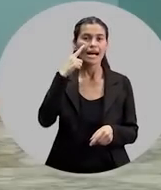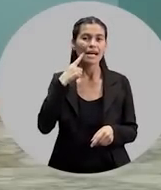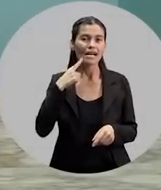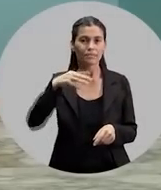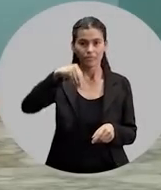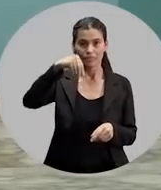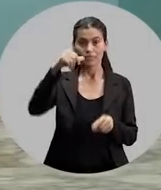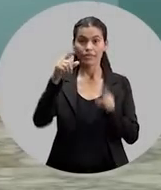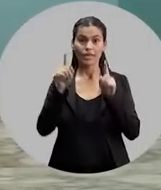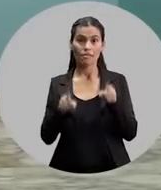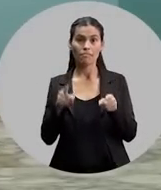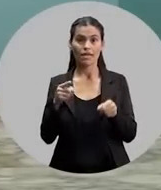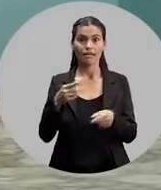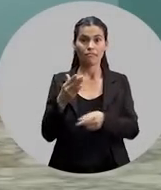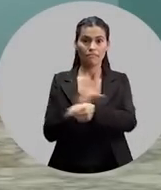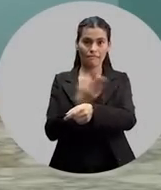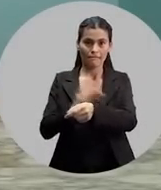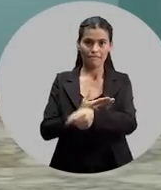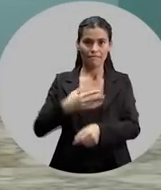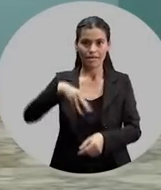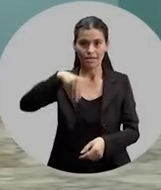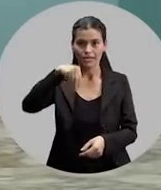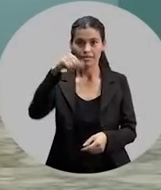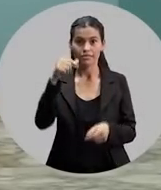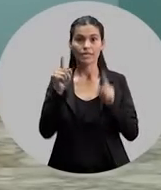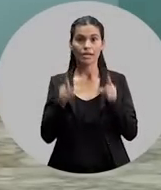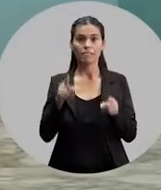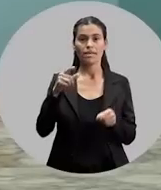almidón, leche o cuajada.